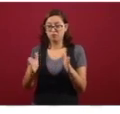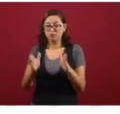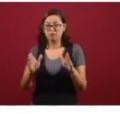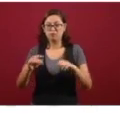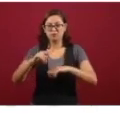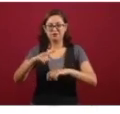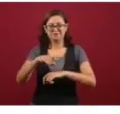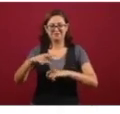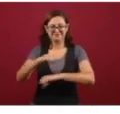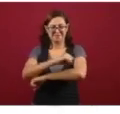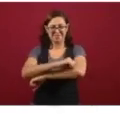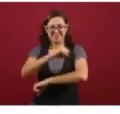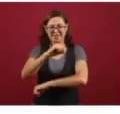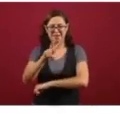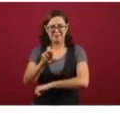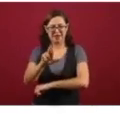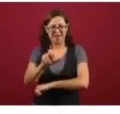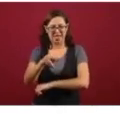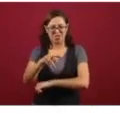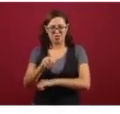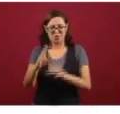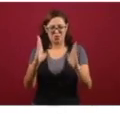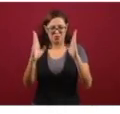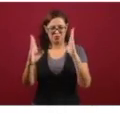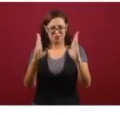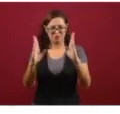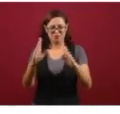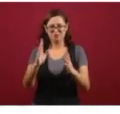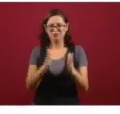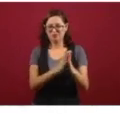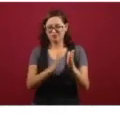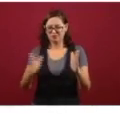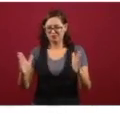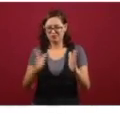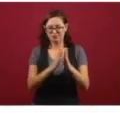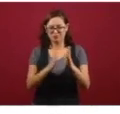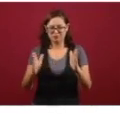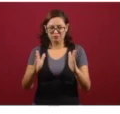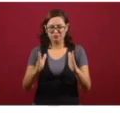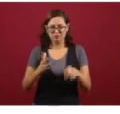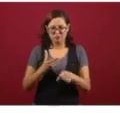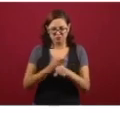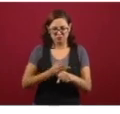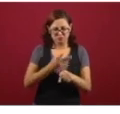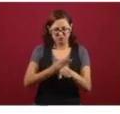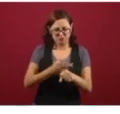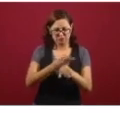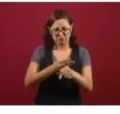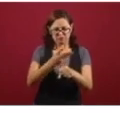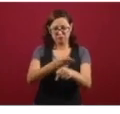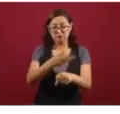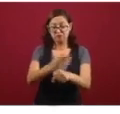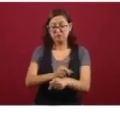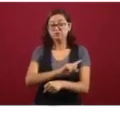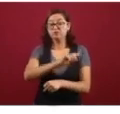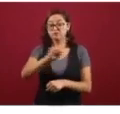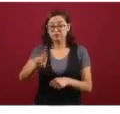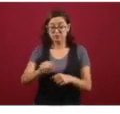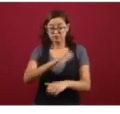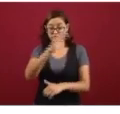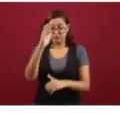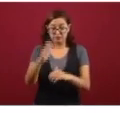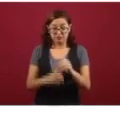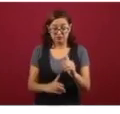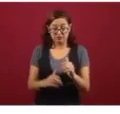y posteriormente, al salir de ella, vamos otra vez a incrementar el mantenimiento